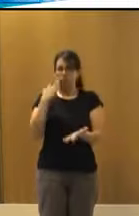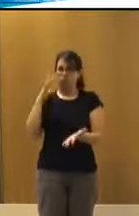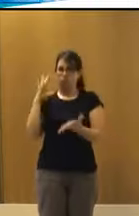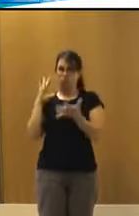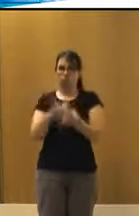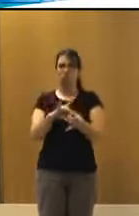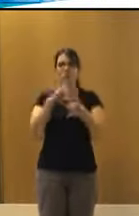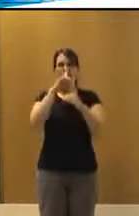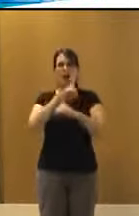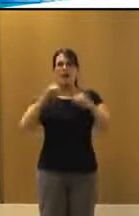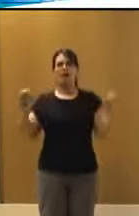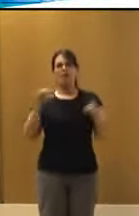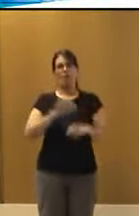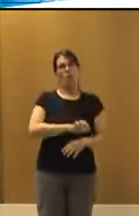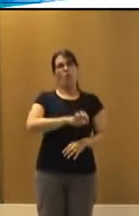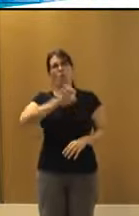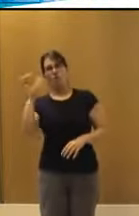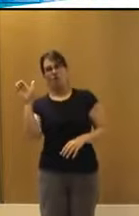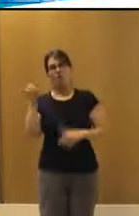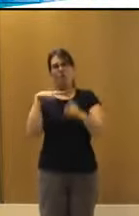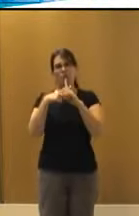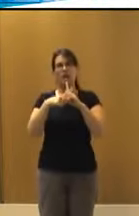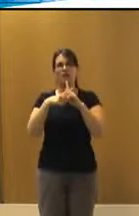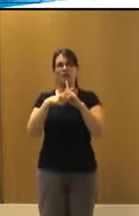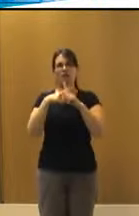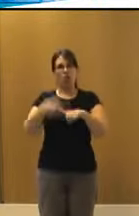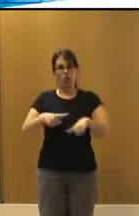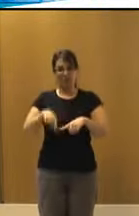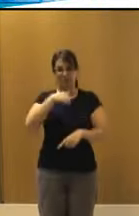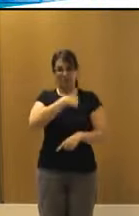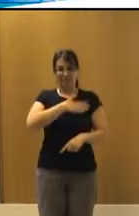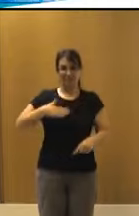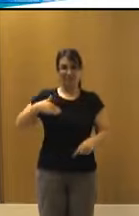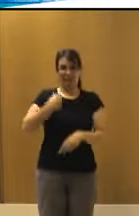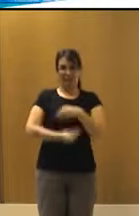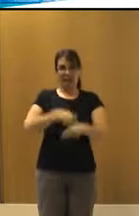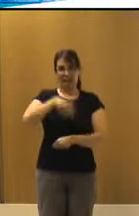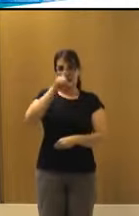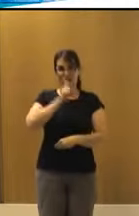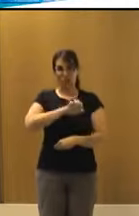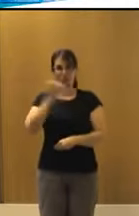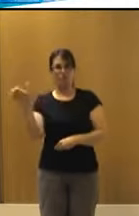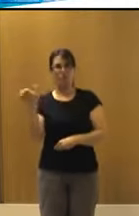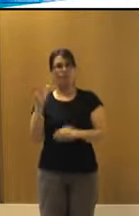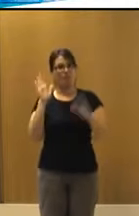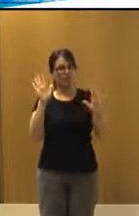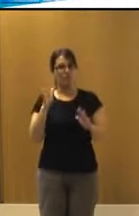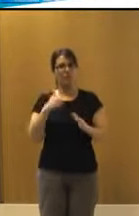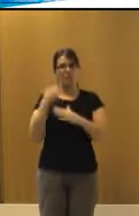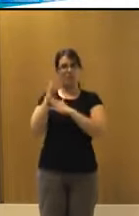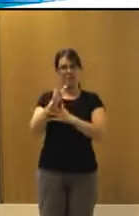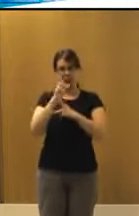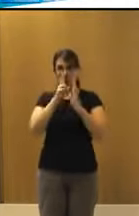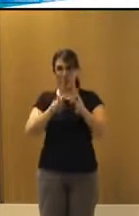pues está muy relacionada con el año europeo y con todo lo que se quiere hacer en este año europeo. Bien, para presentar